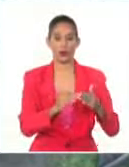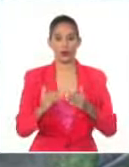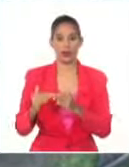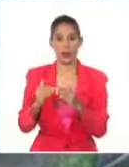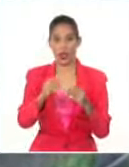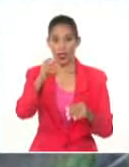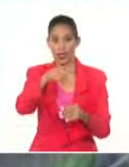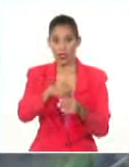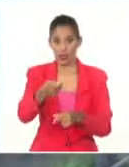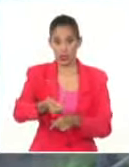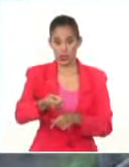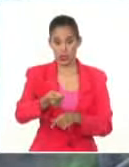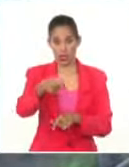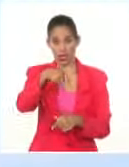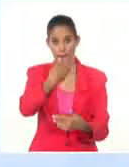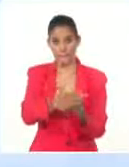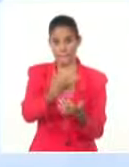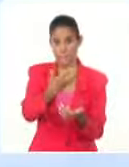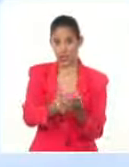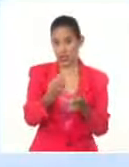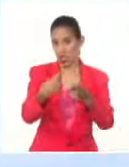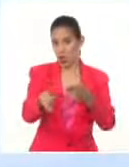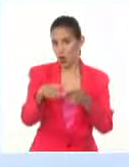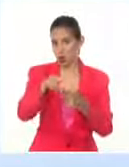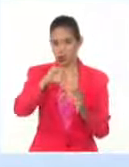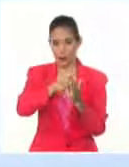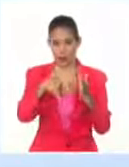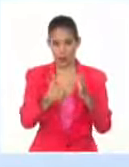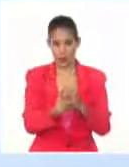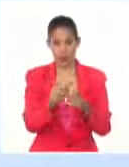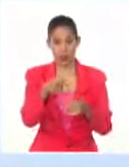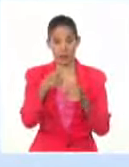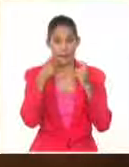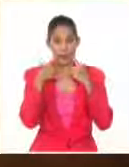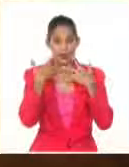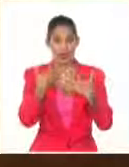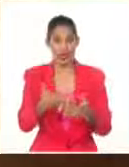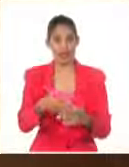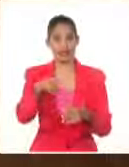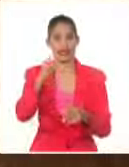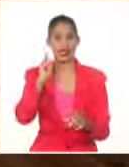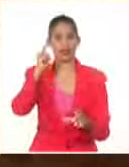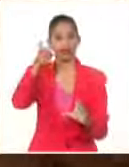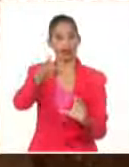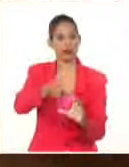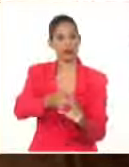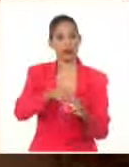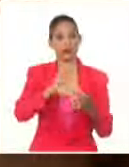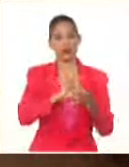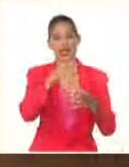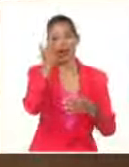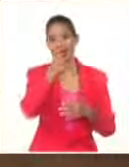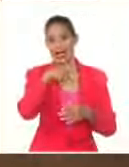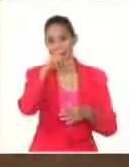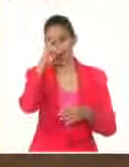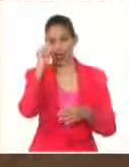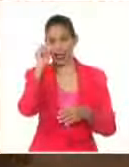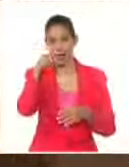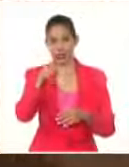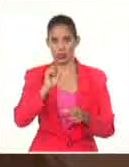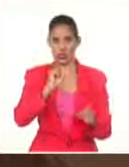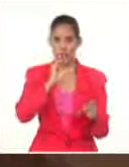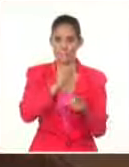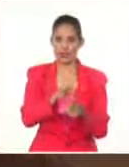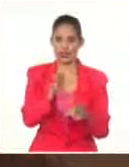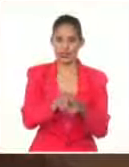estas unidades. Otras bondades en proyectos es el suministro de gas a partir del uso de estiércol. Se prevé